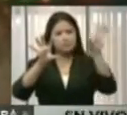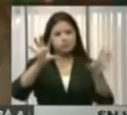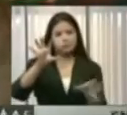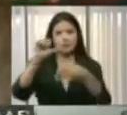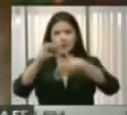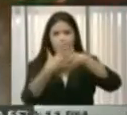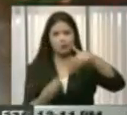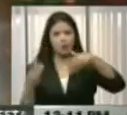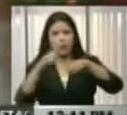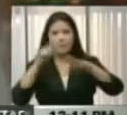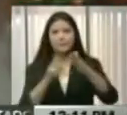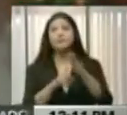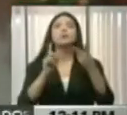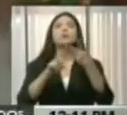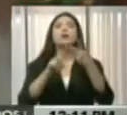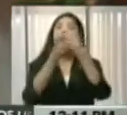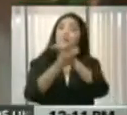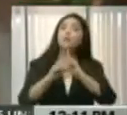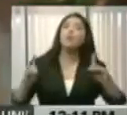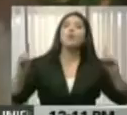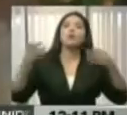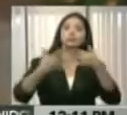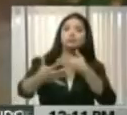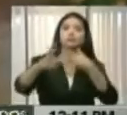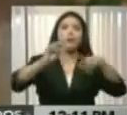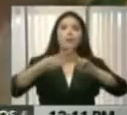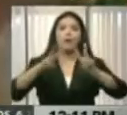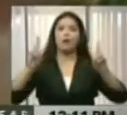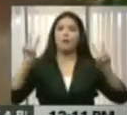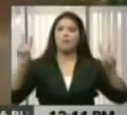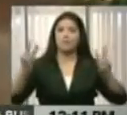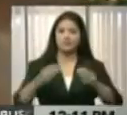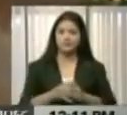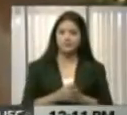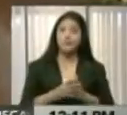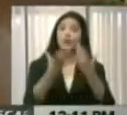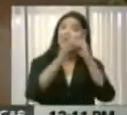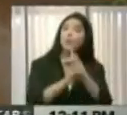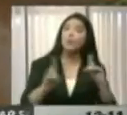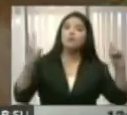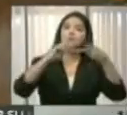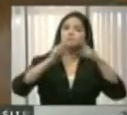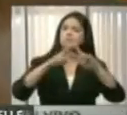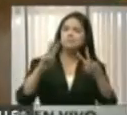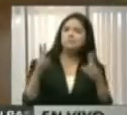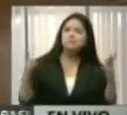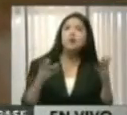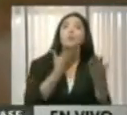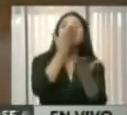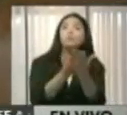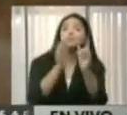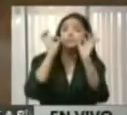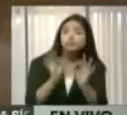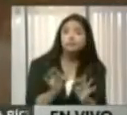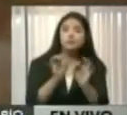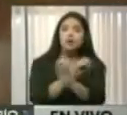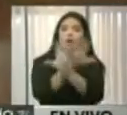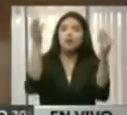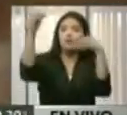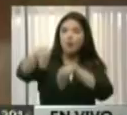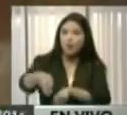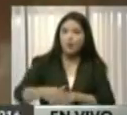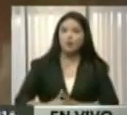2. Democracia para la paz. La democracia para la paz es el propósito de este punto del